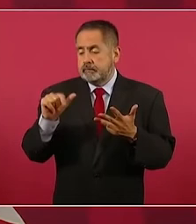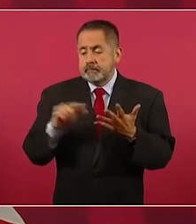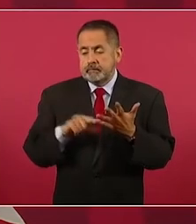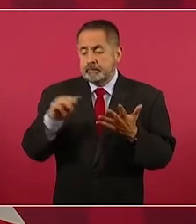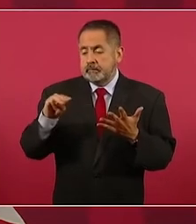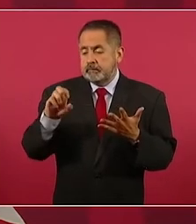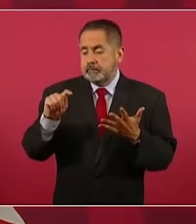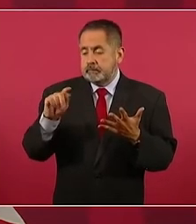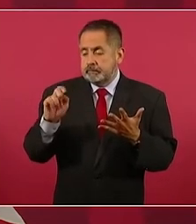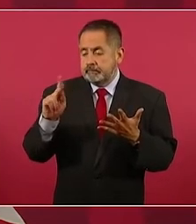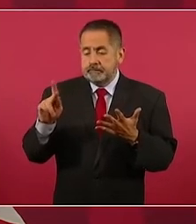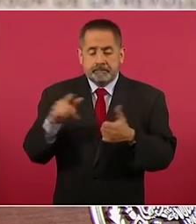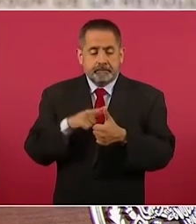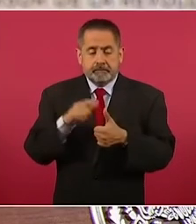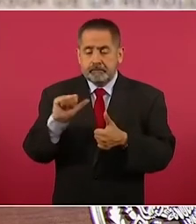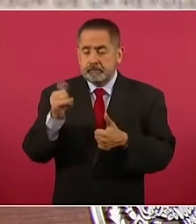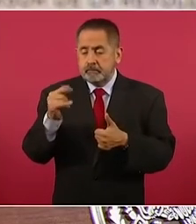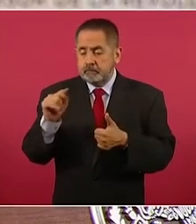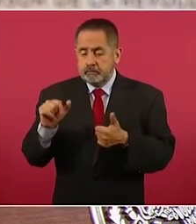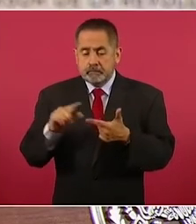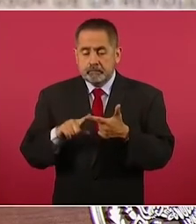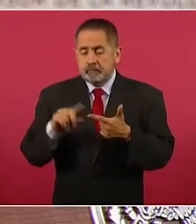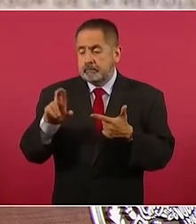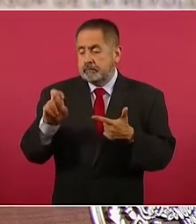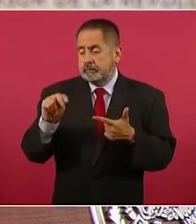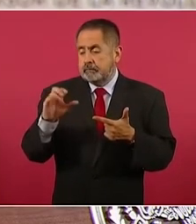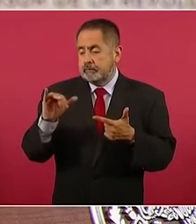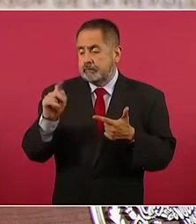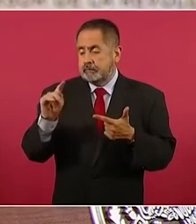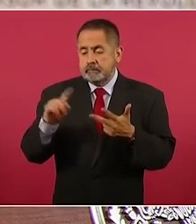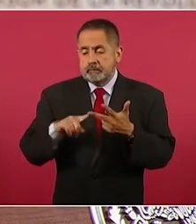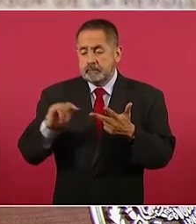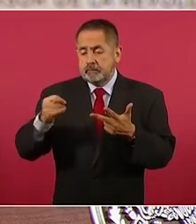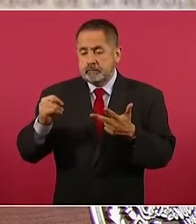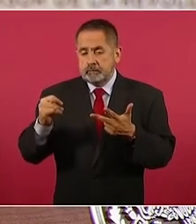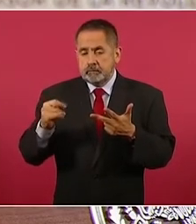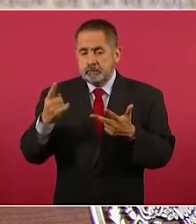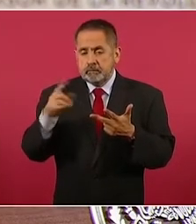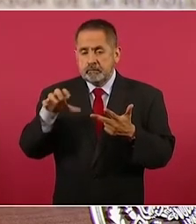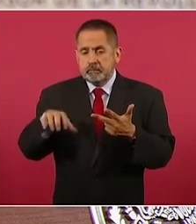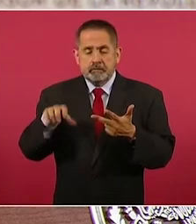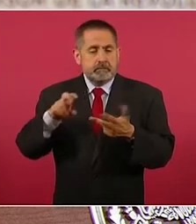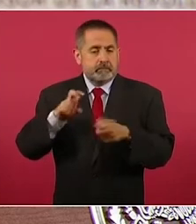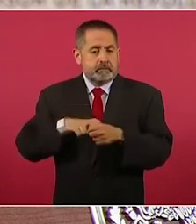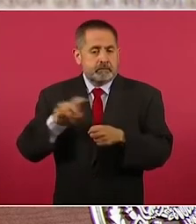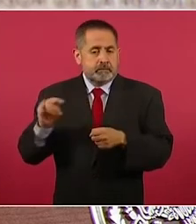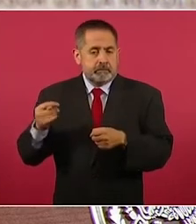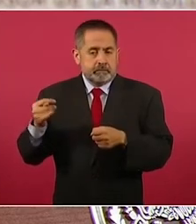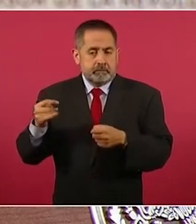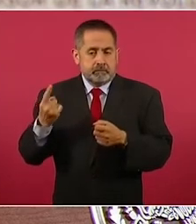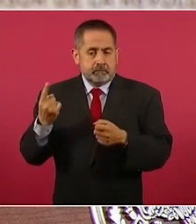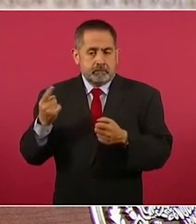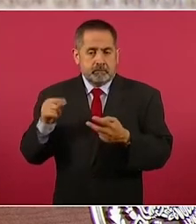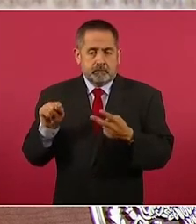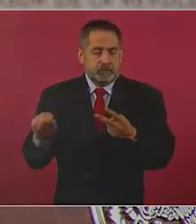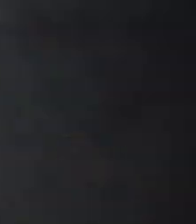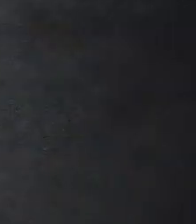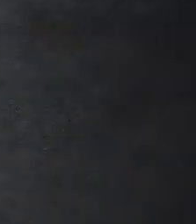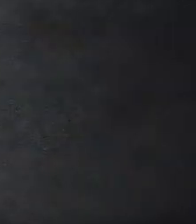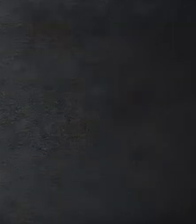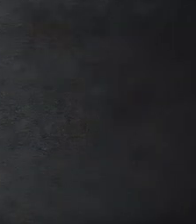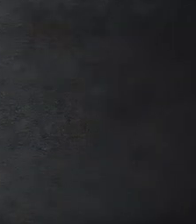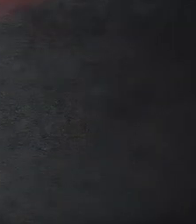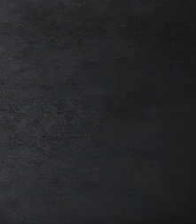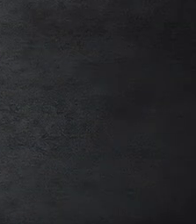Ayutla, Renacimiento y Tijuana. Un distrito de Tijuana. O sea, son estos distritos.